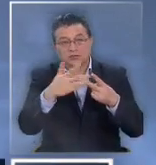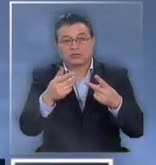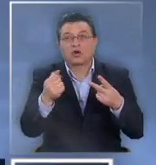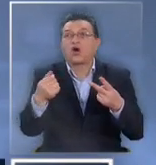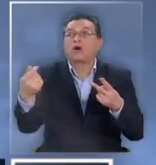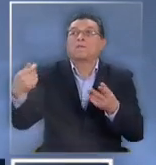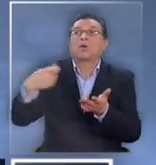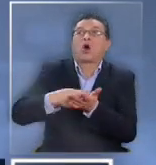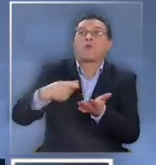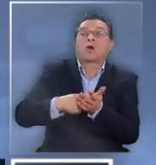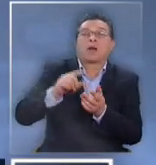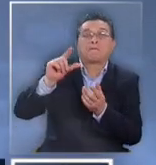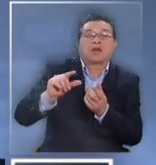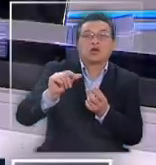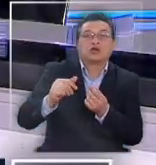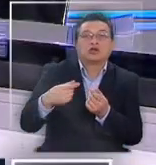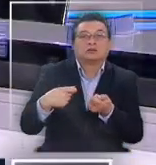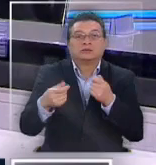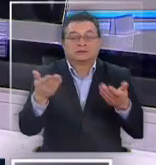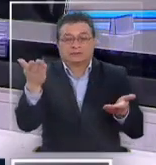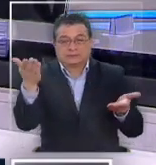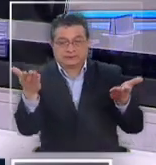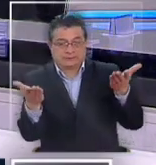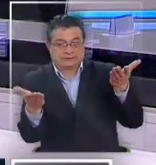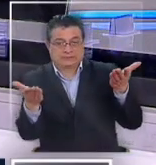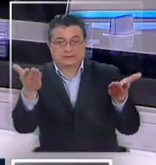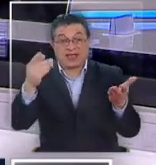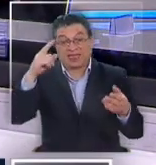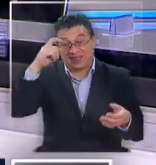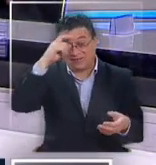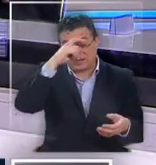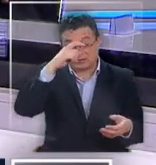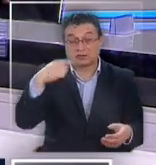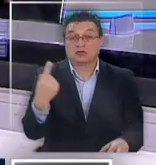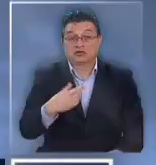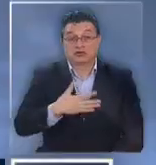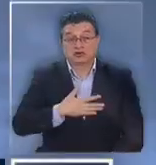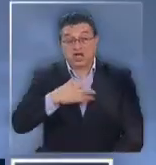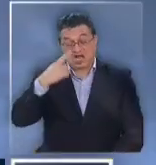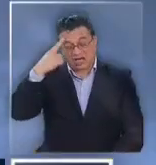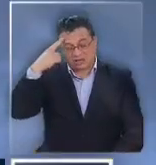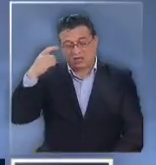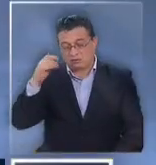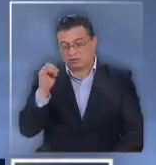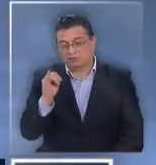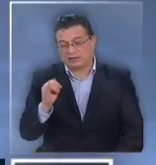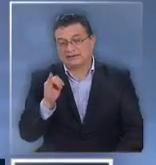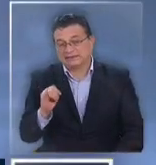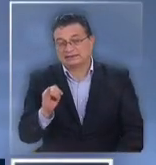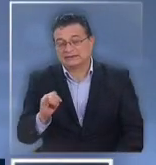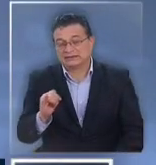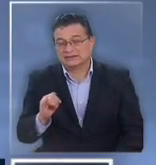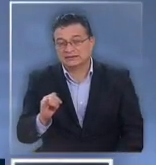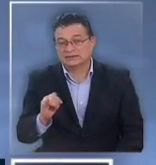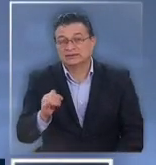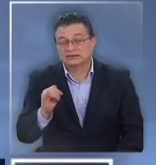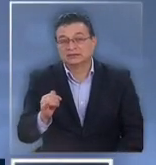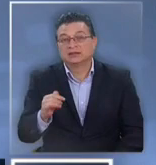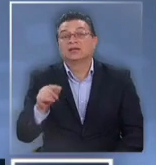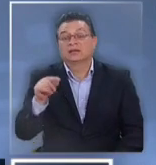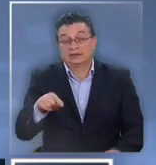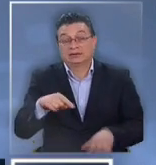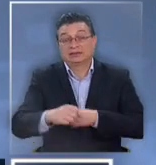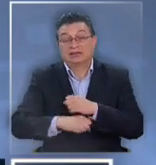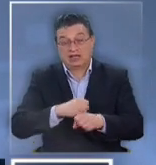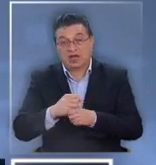la oferta y es difícil ver si está equilibrado o no pero nosotros creemos que que si nosotros creemos que este año puede